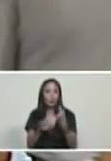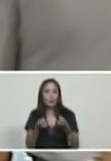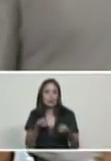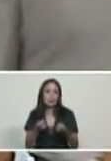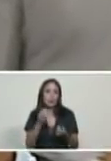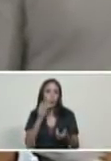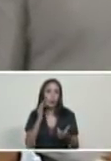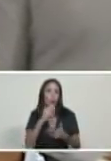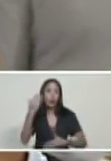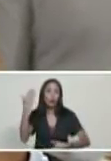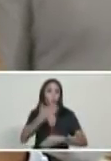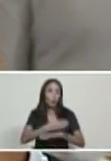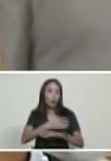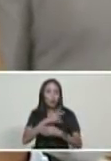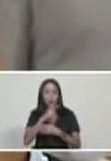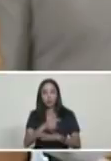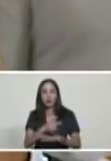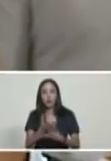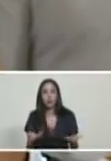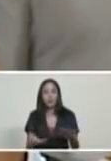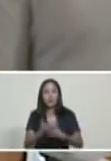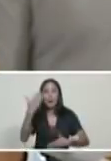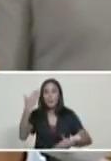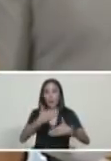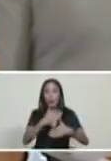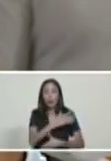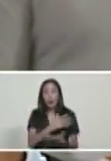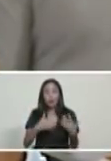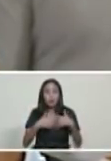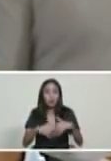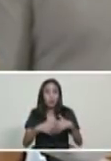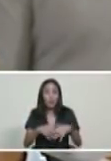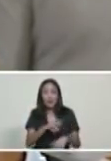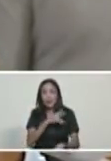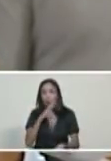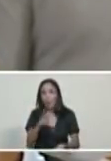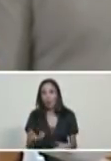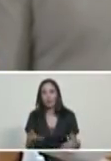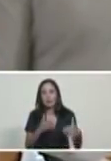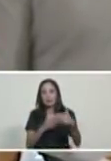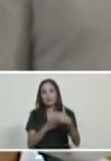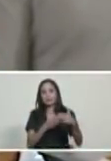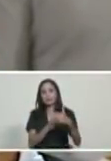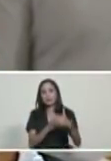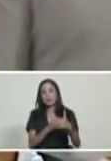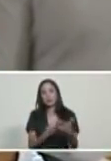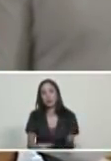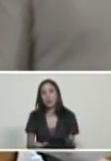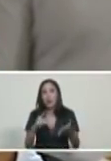del bloqueo. Este bloqueo, presidente, ha afectado a las empresas mirandinas, que en su mayoría